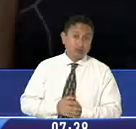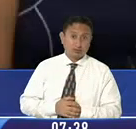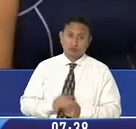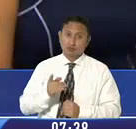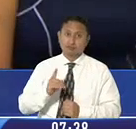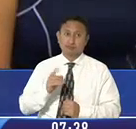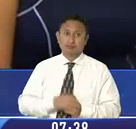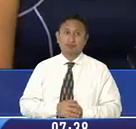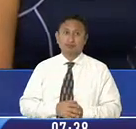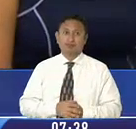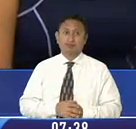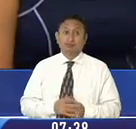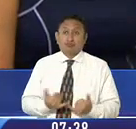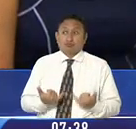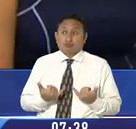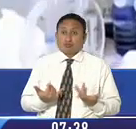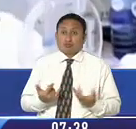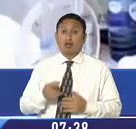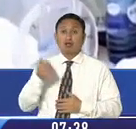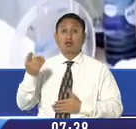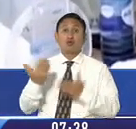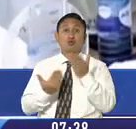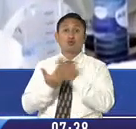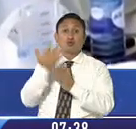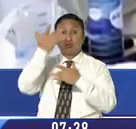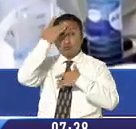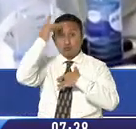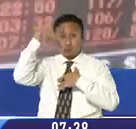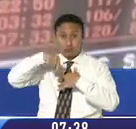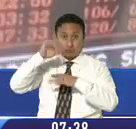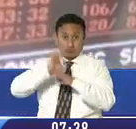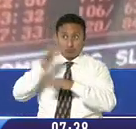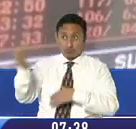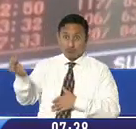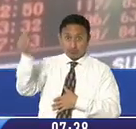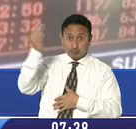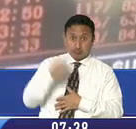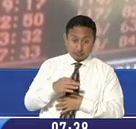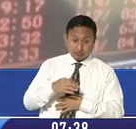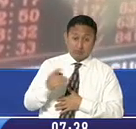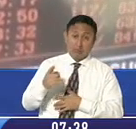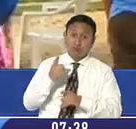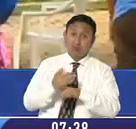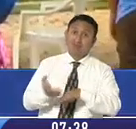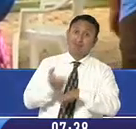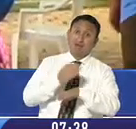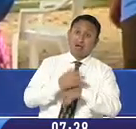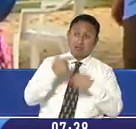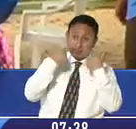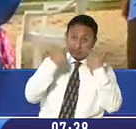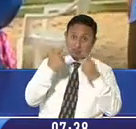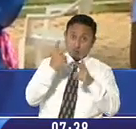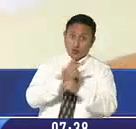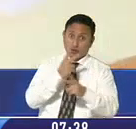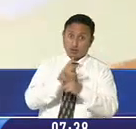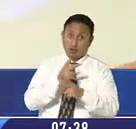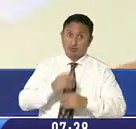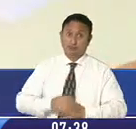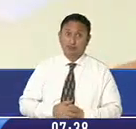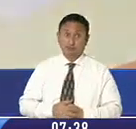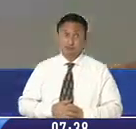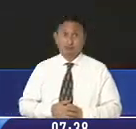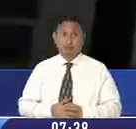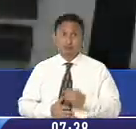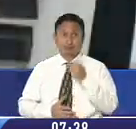sabemos cuándo llegue esta subvariante a nuestro país y por eso debemos estar atentos y mantener las medidas de bioseguridad. Va